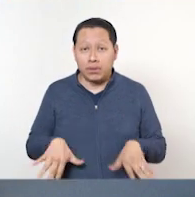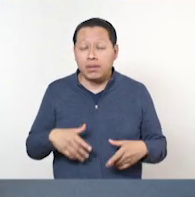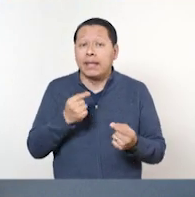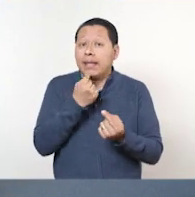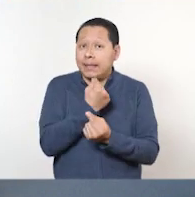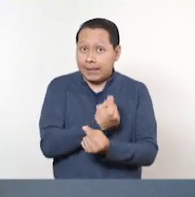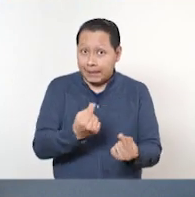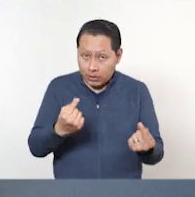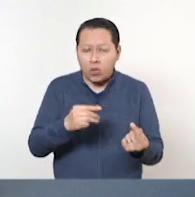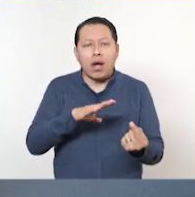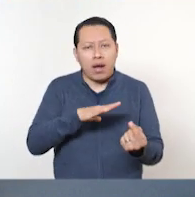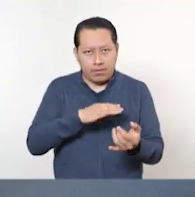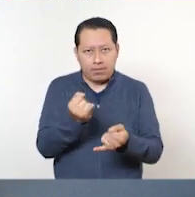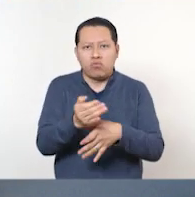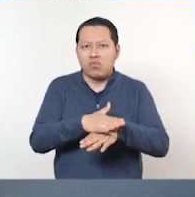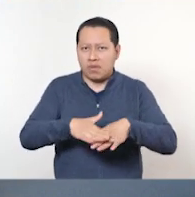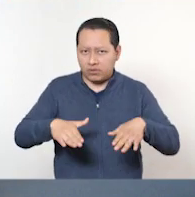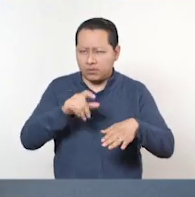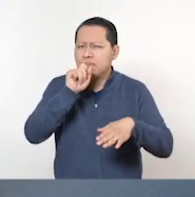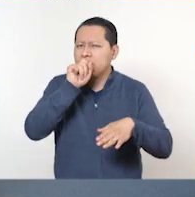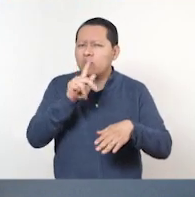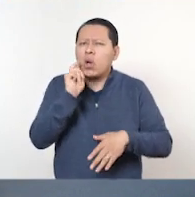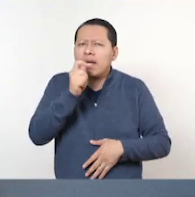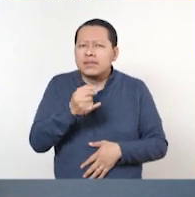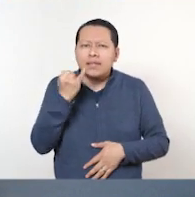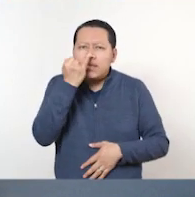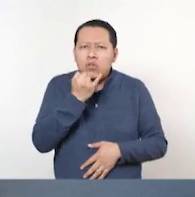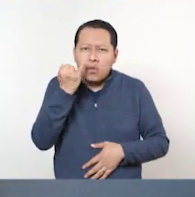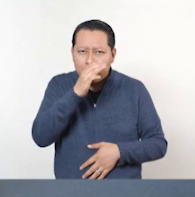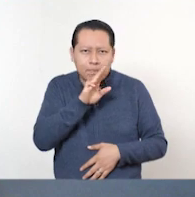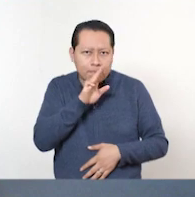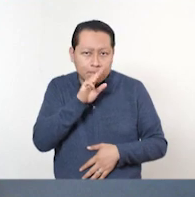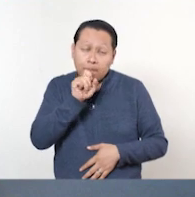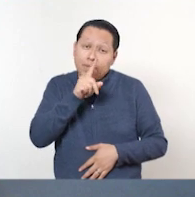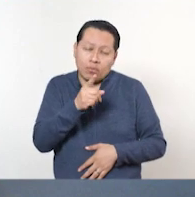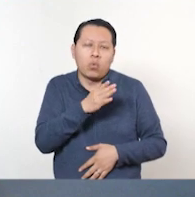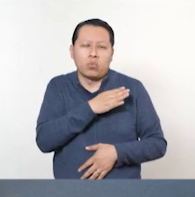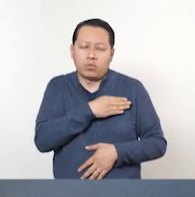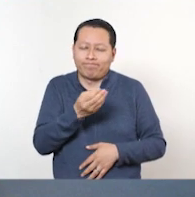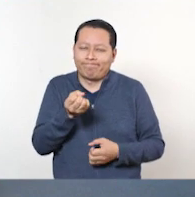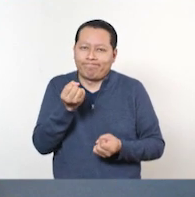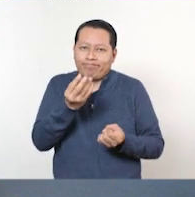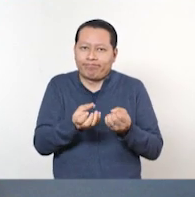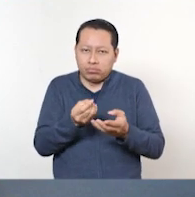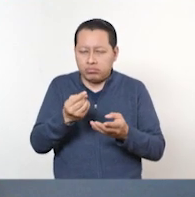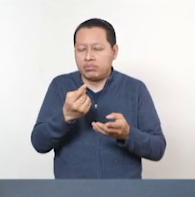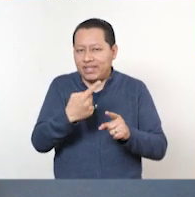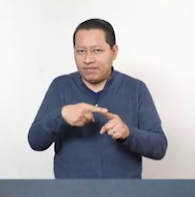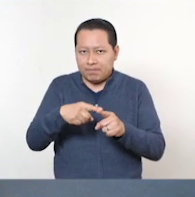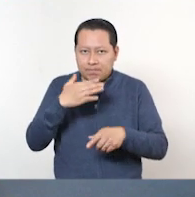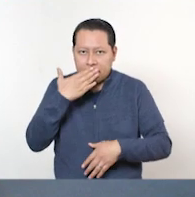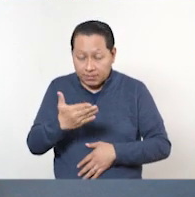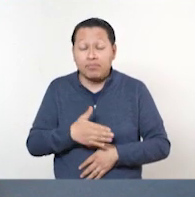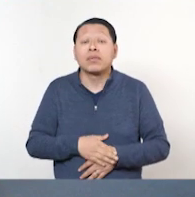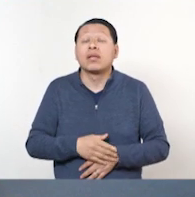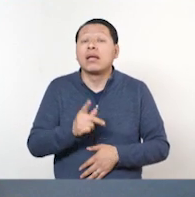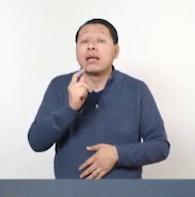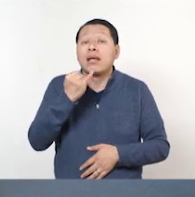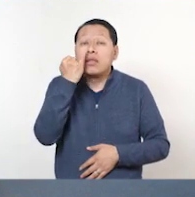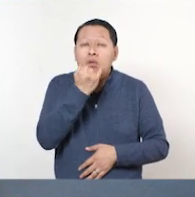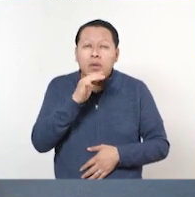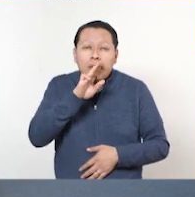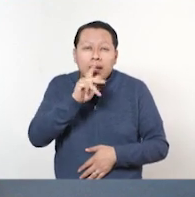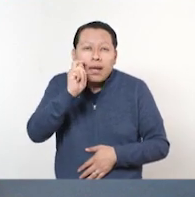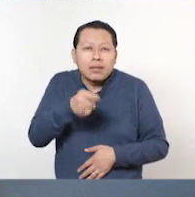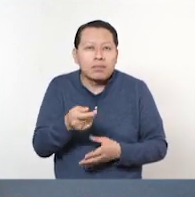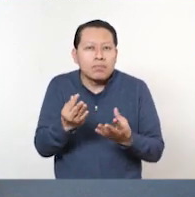Vaya que las niñas y niños sí cuentan con información sobre lo que es su lengua materna. ¡Qué buenas aportaciones! Hoy en día sabemos que la